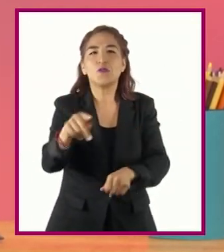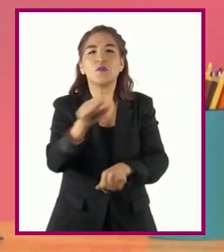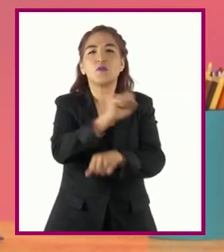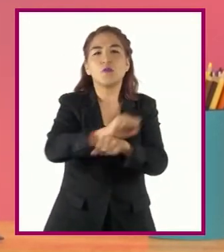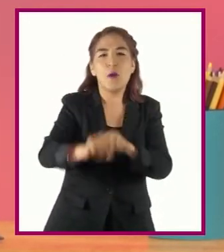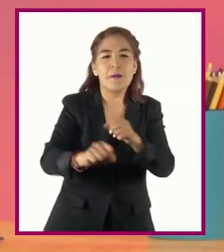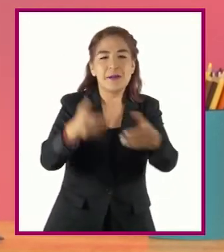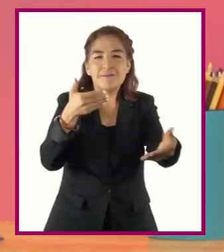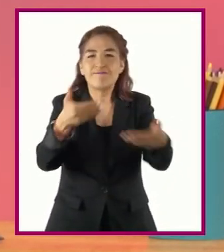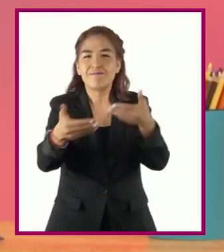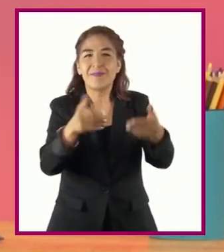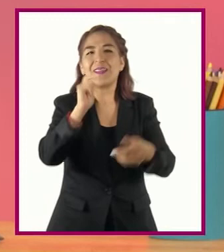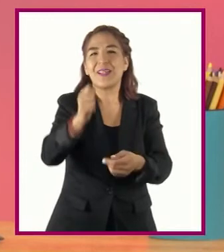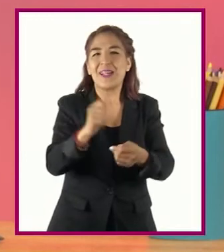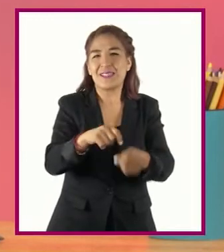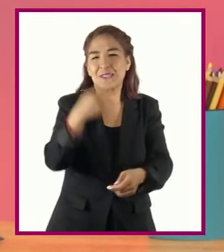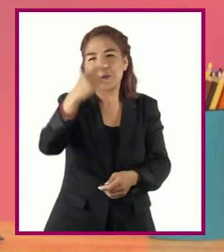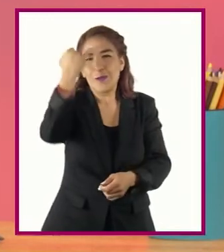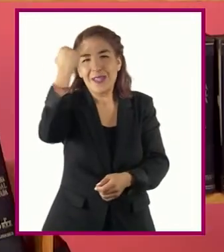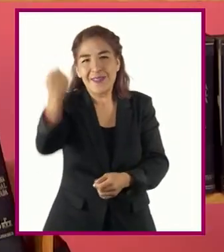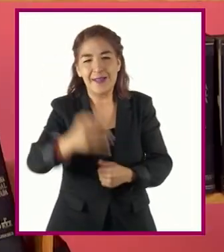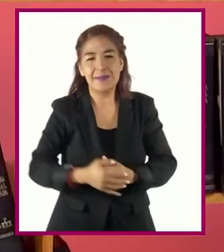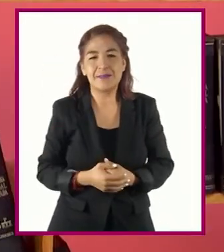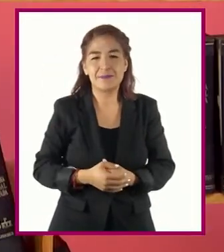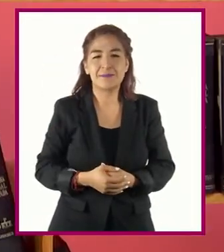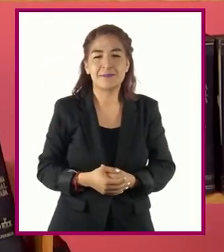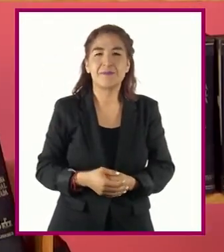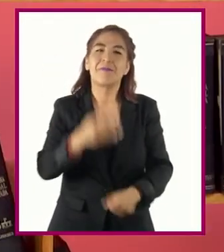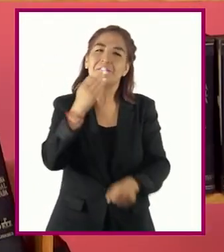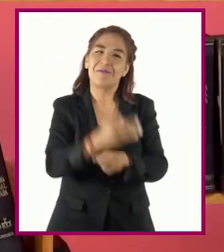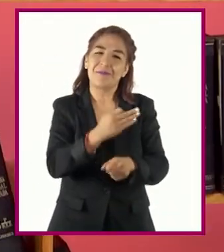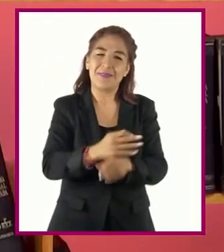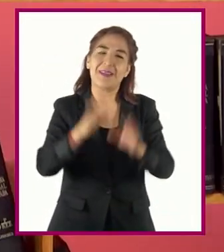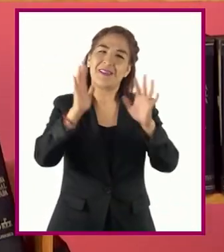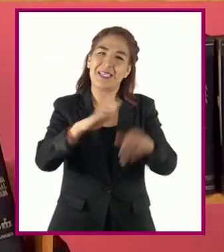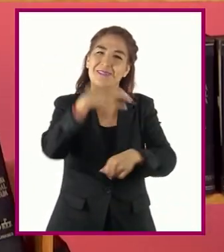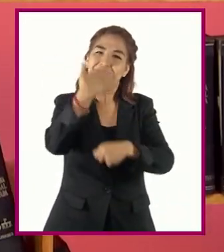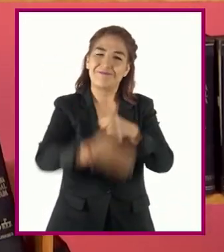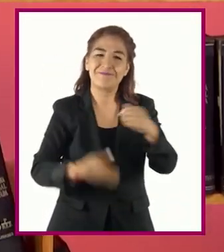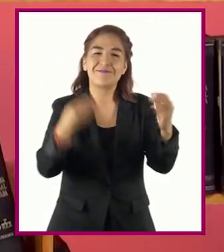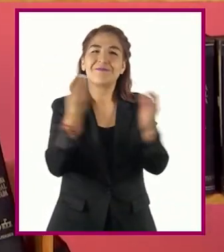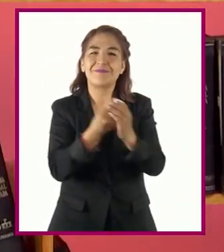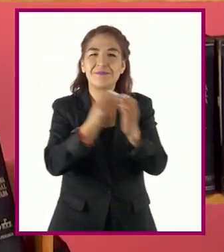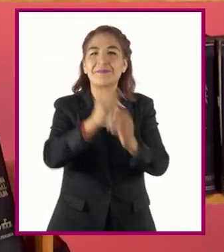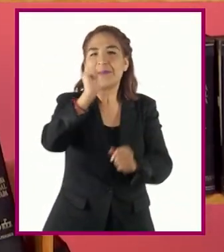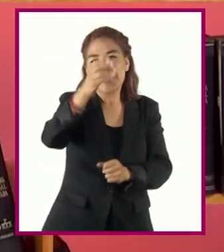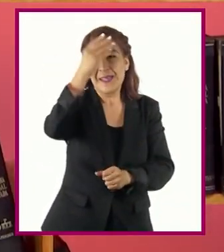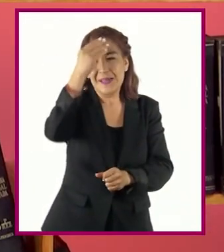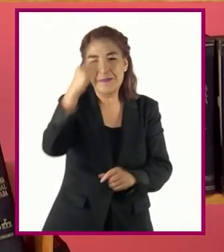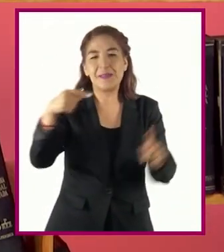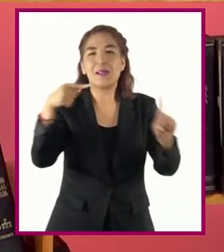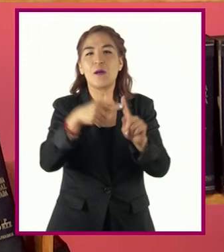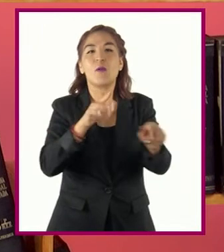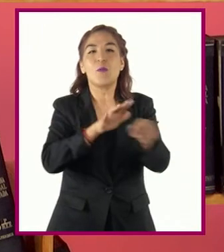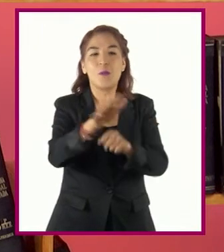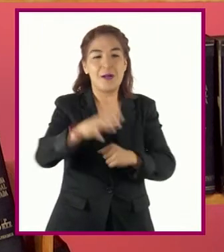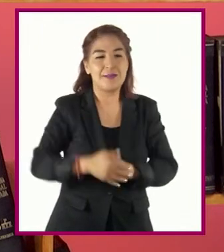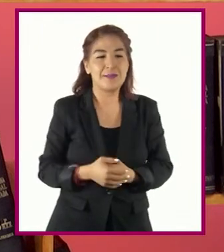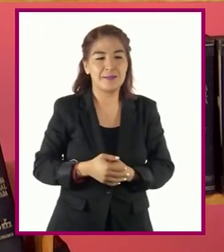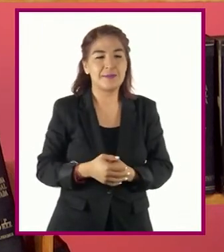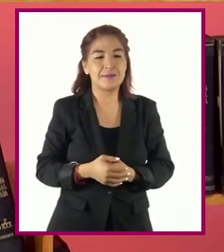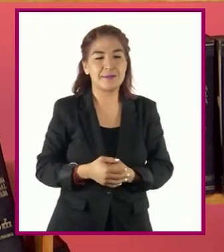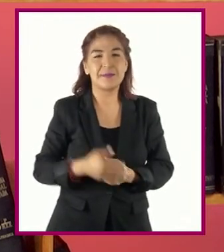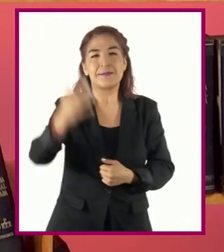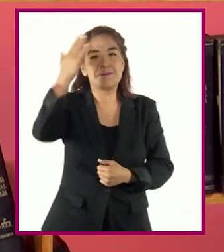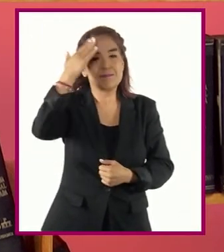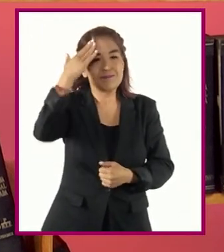dicho anteriormente. Hemos llegado al final de nuestra sesión cuyo aprendizaje esperado fue